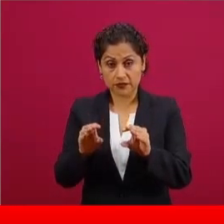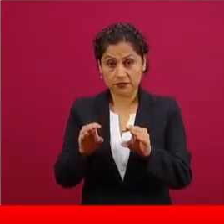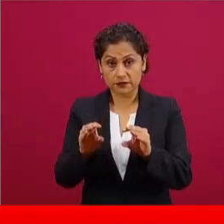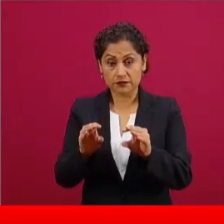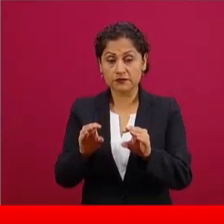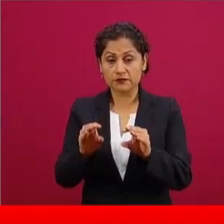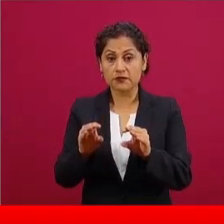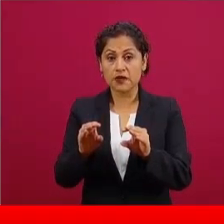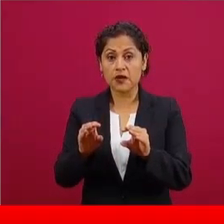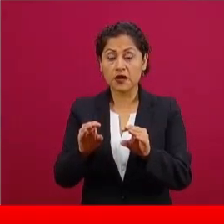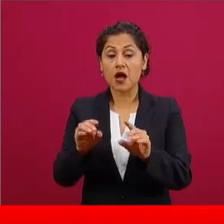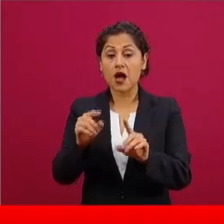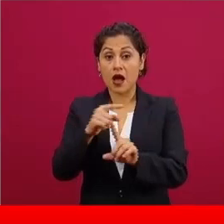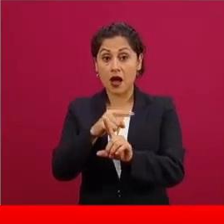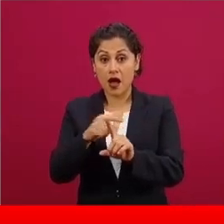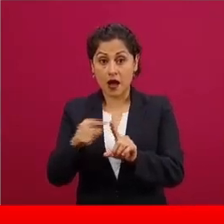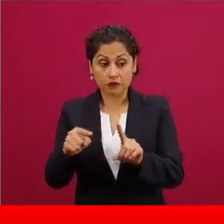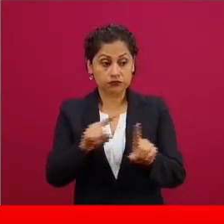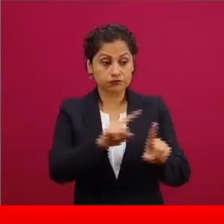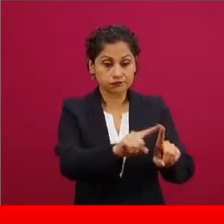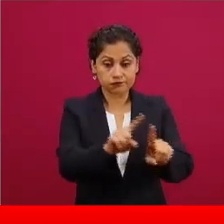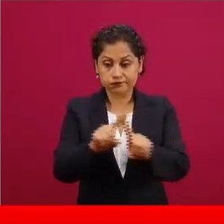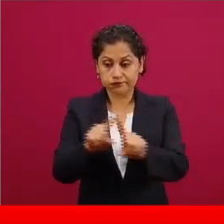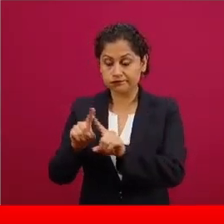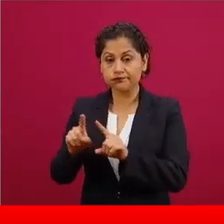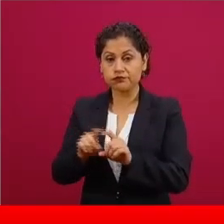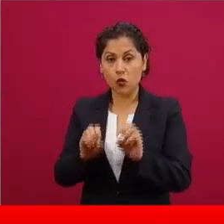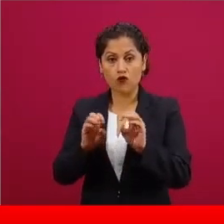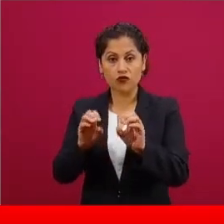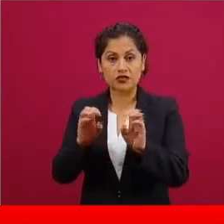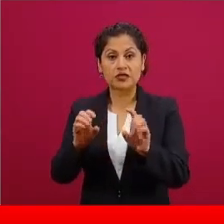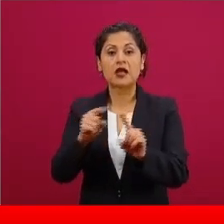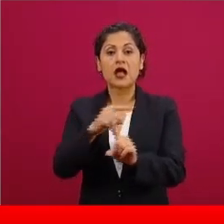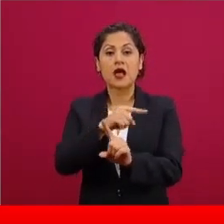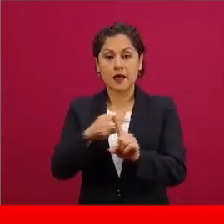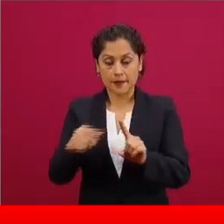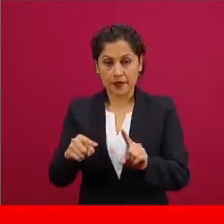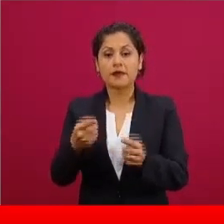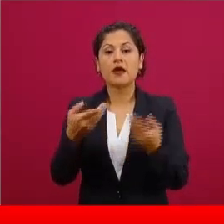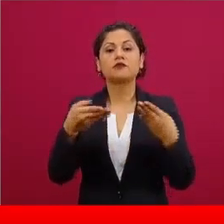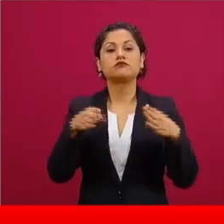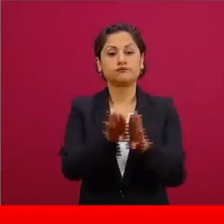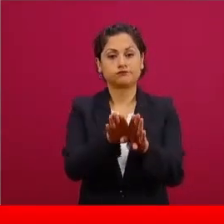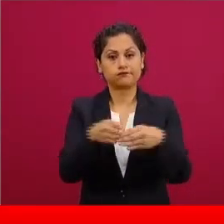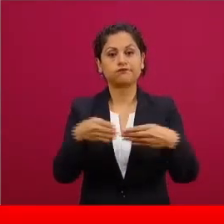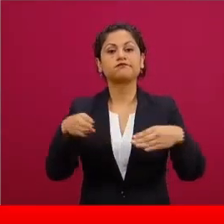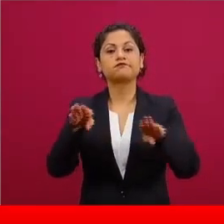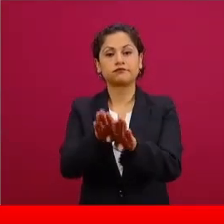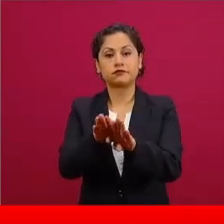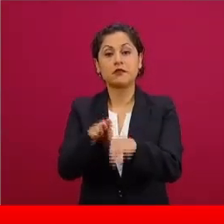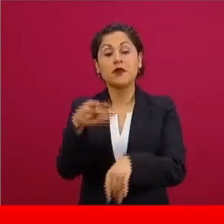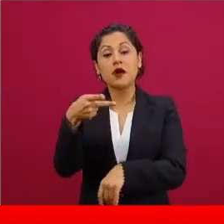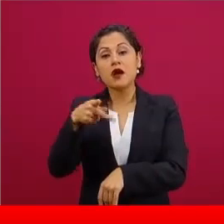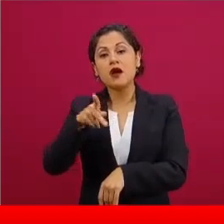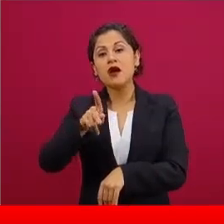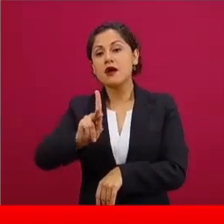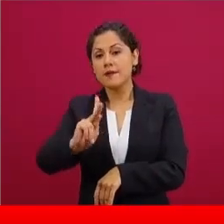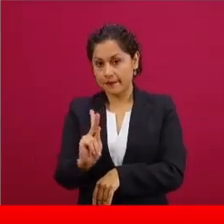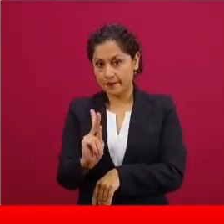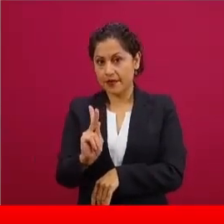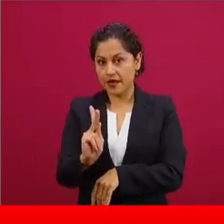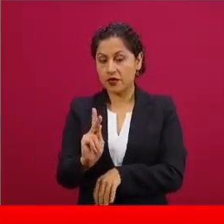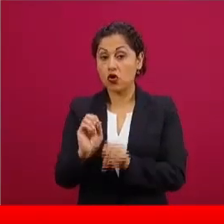con excepción de las que atiendan de manera directa